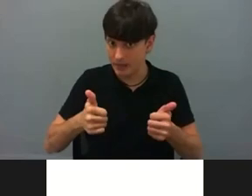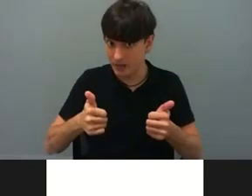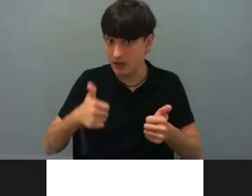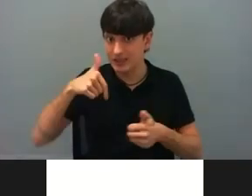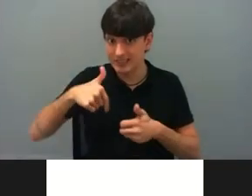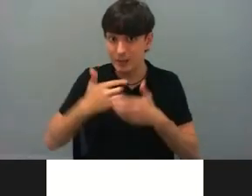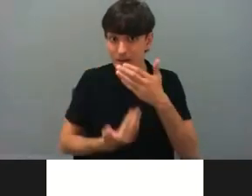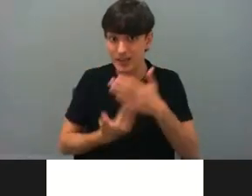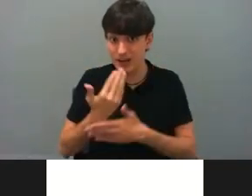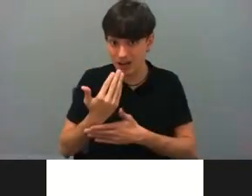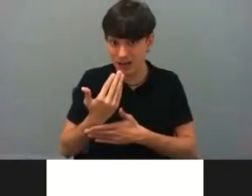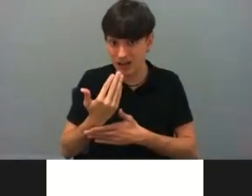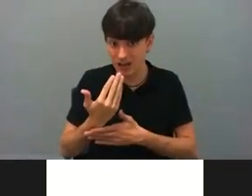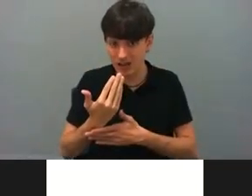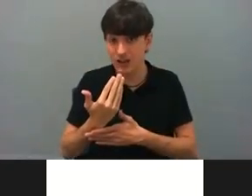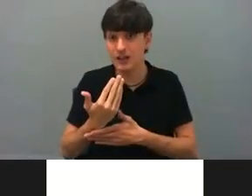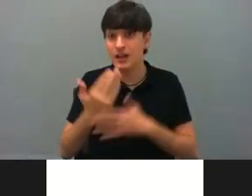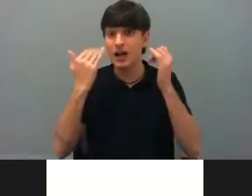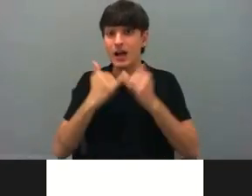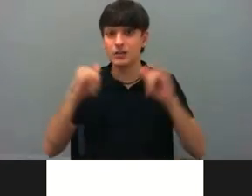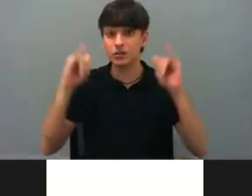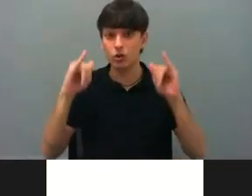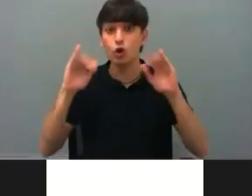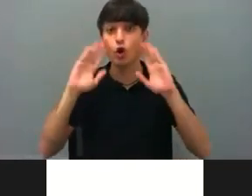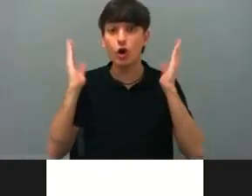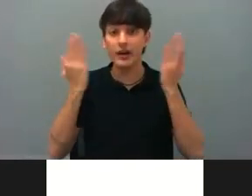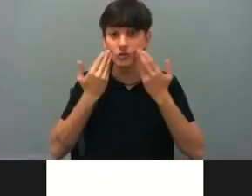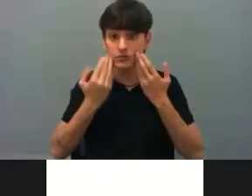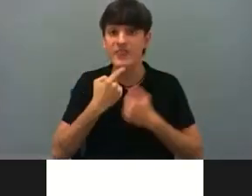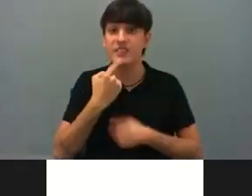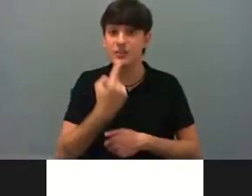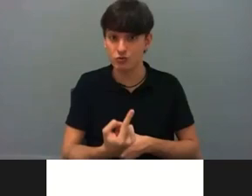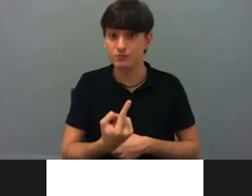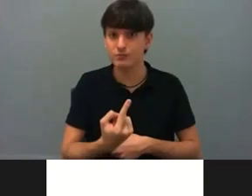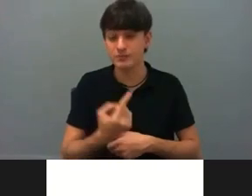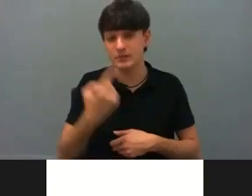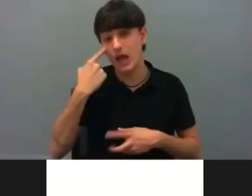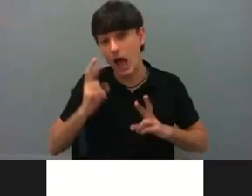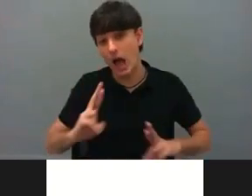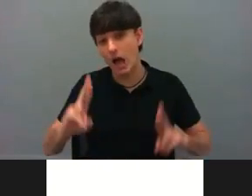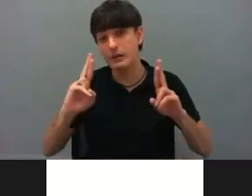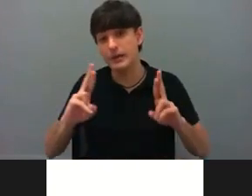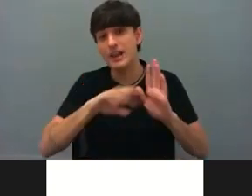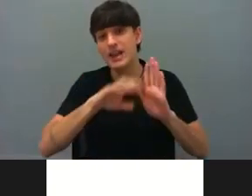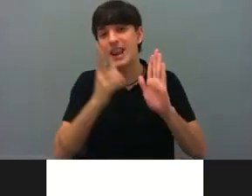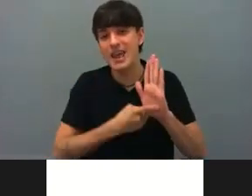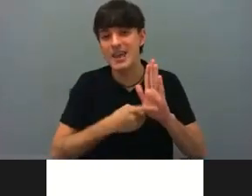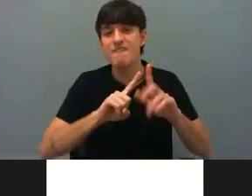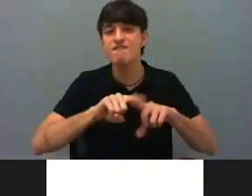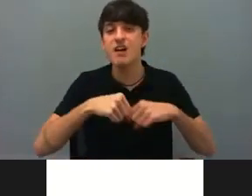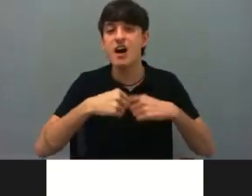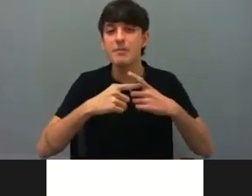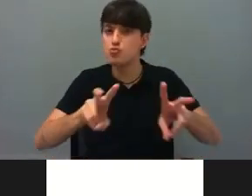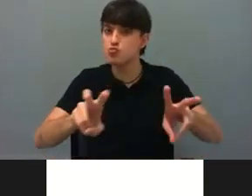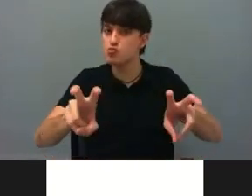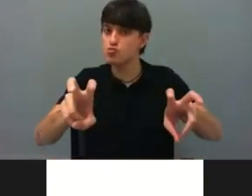mañana en el acto inaugural del Congreso. Entonces, bueno, pues que en esa ley de familias, en esa nueva ley de familias,